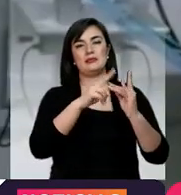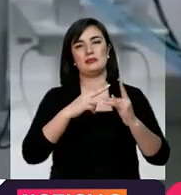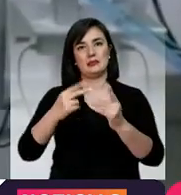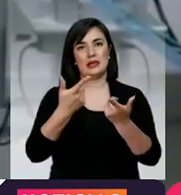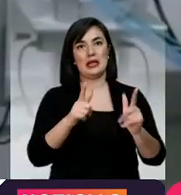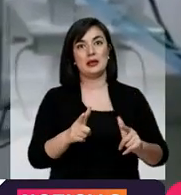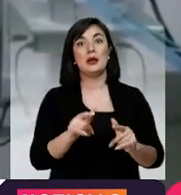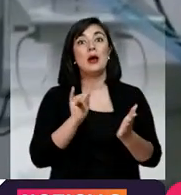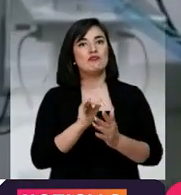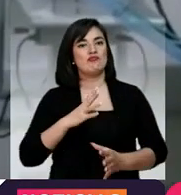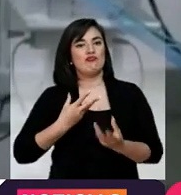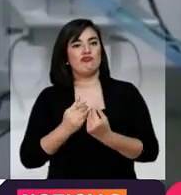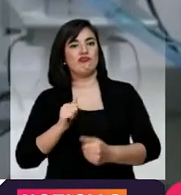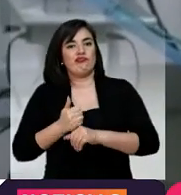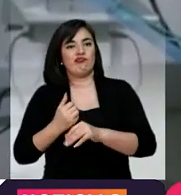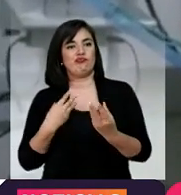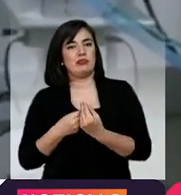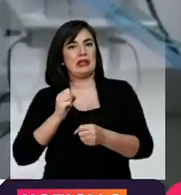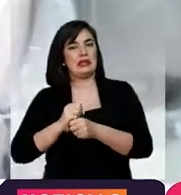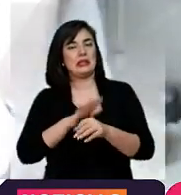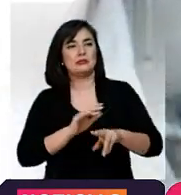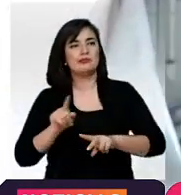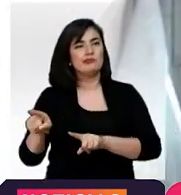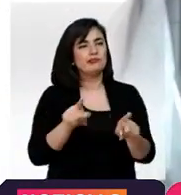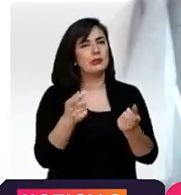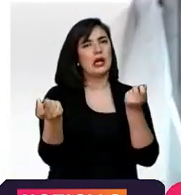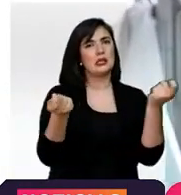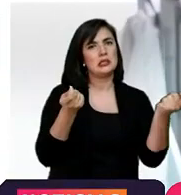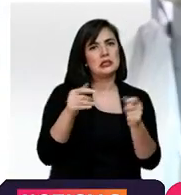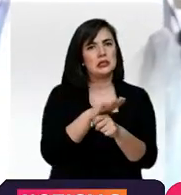las autoridades distritales le han dado manejo a la